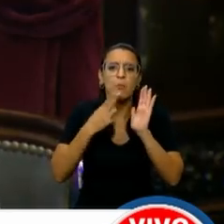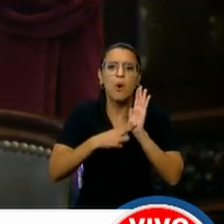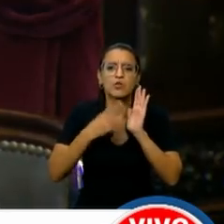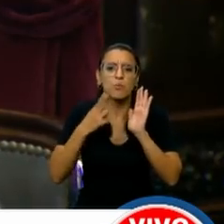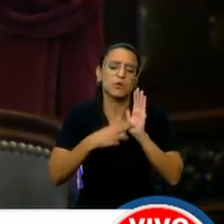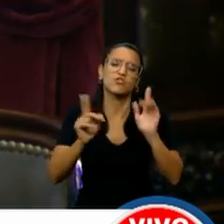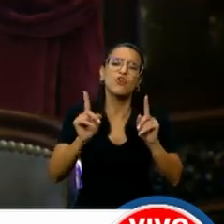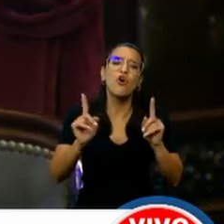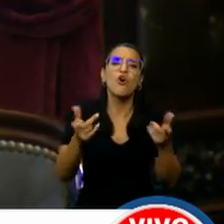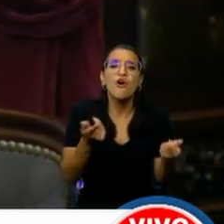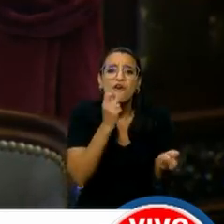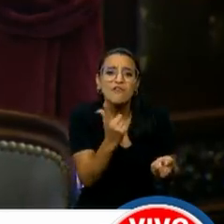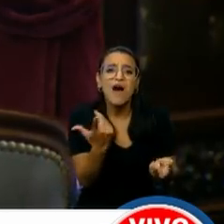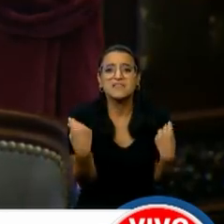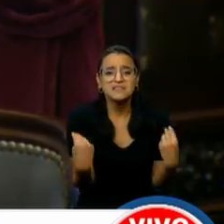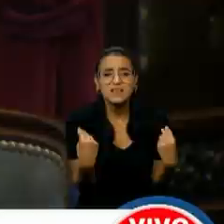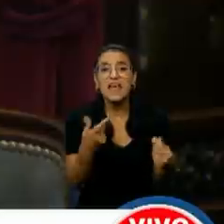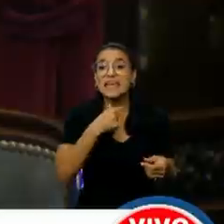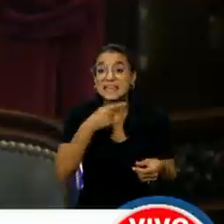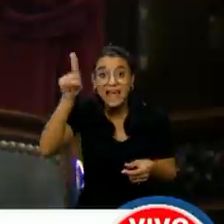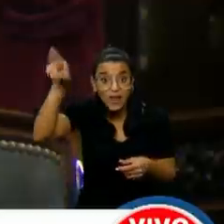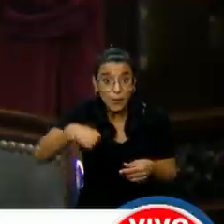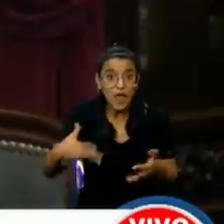al que quiere venir a invertir